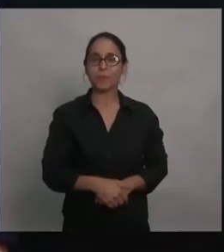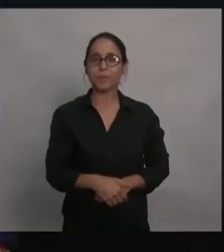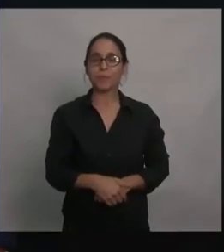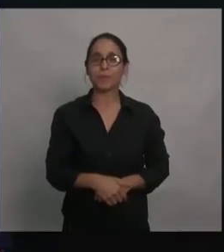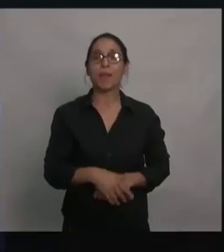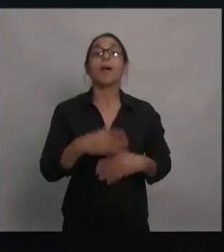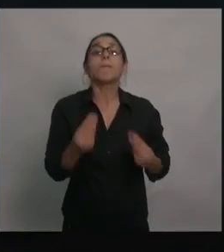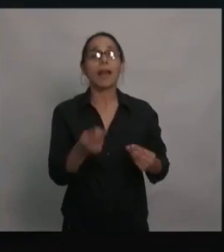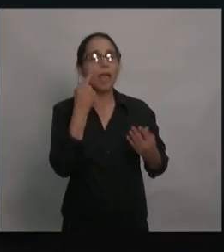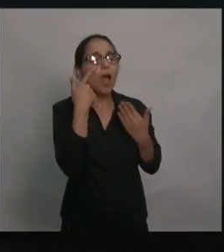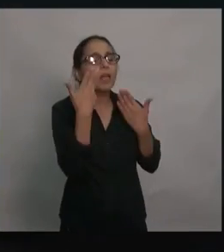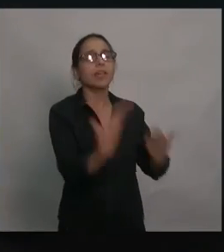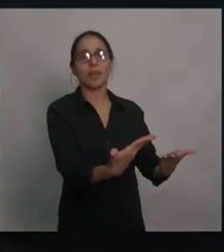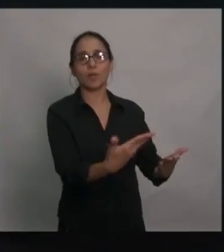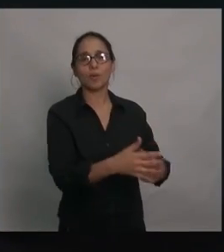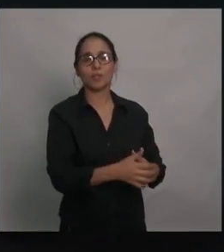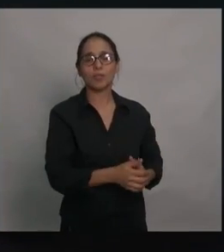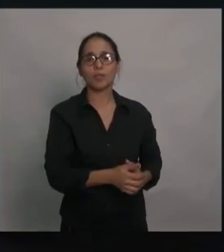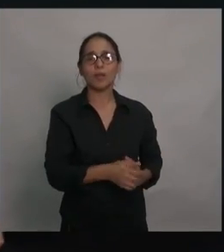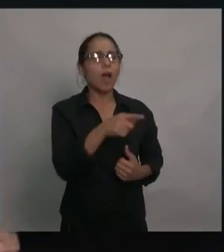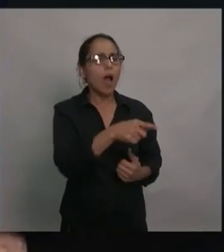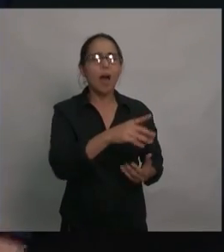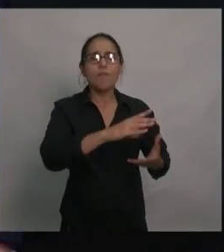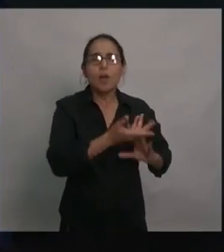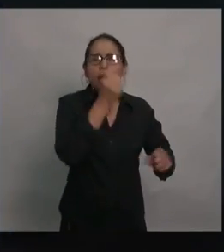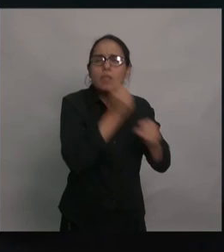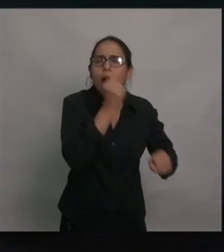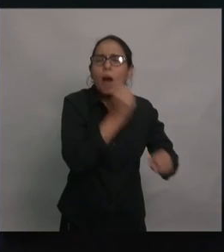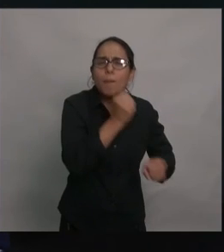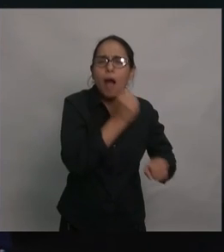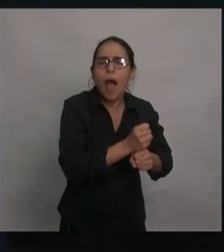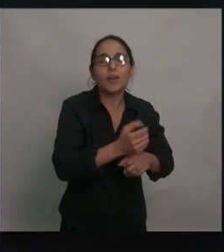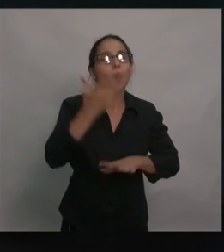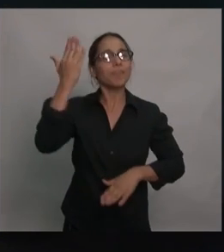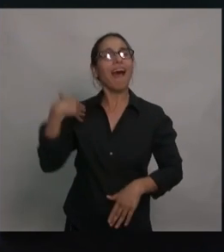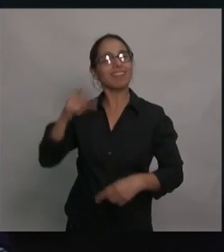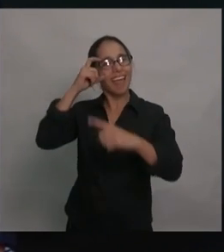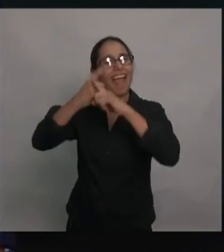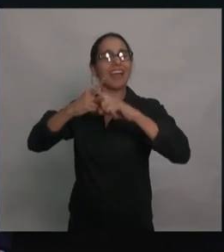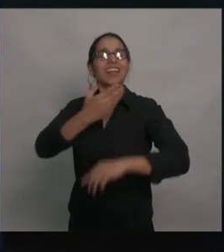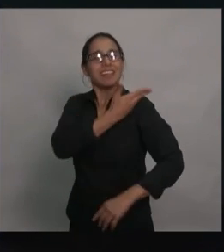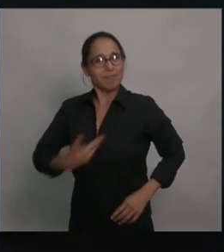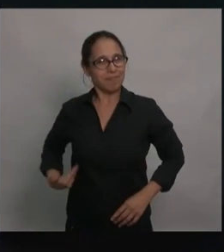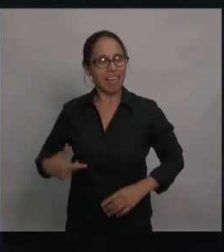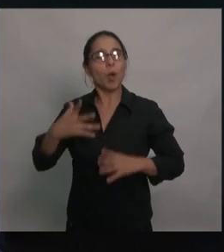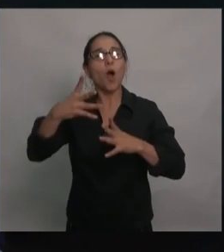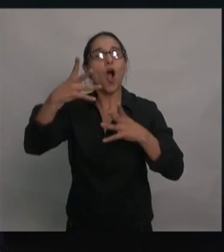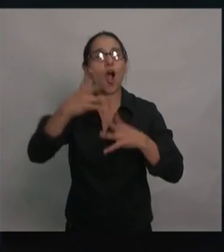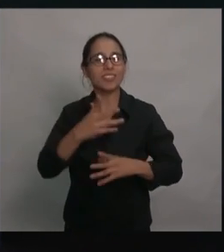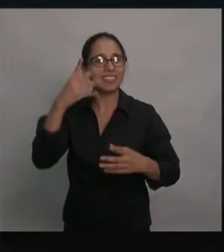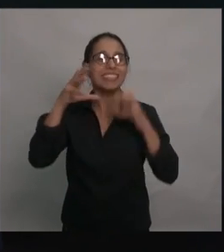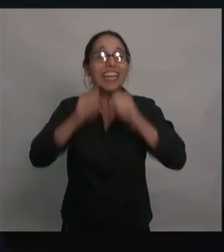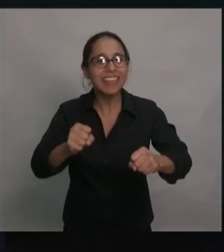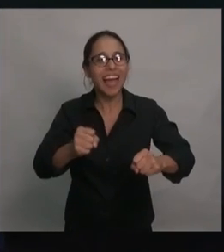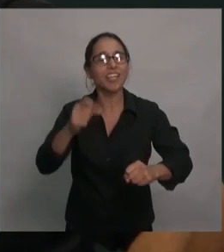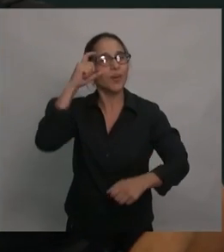En reconocimiento a su extraordinario trabajo como secretario ejecutivo, a su amistad con Cuba y